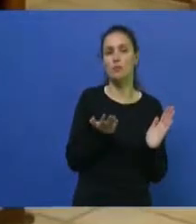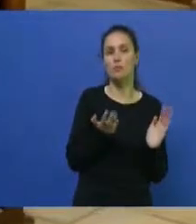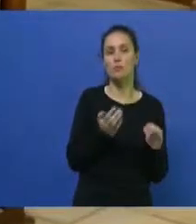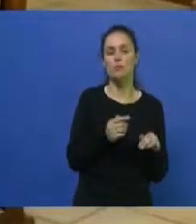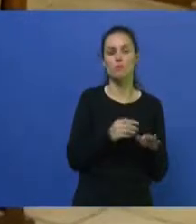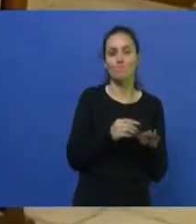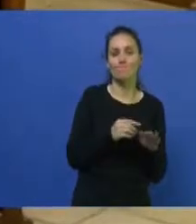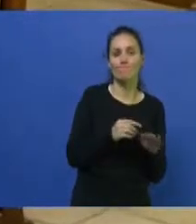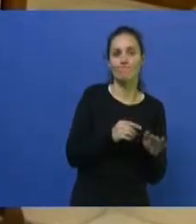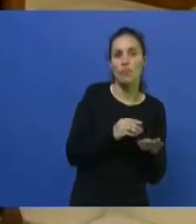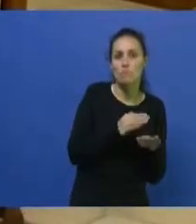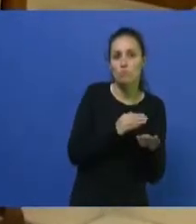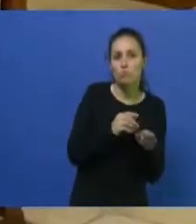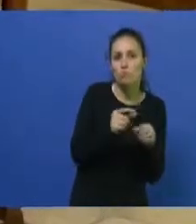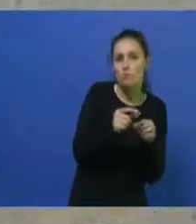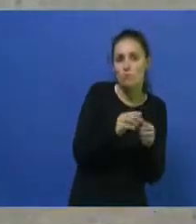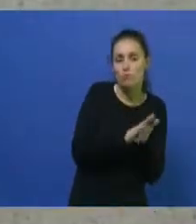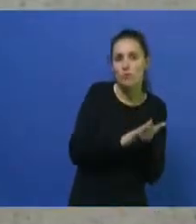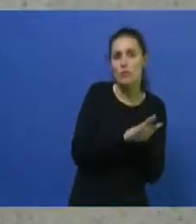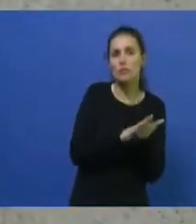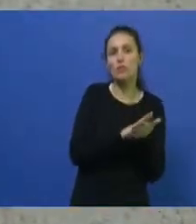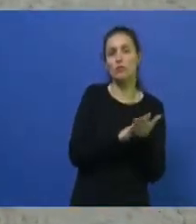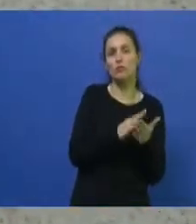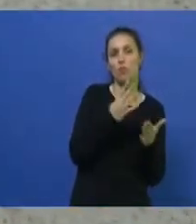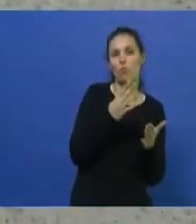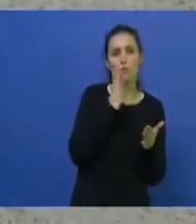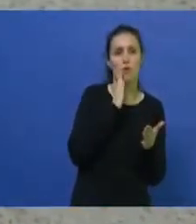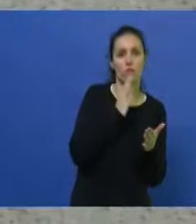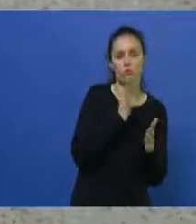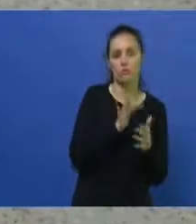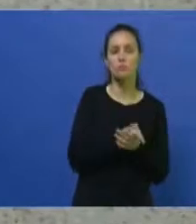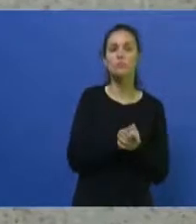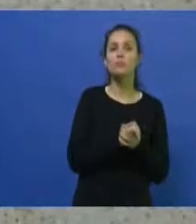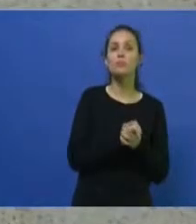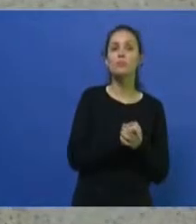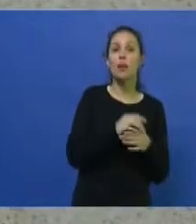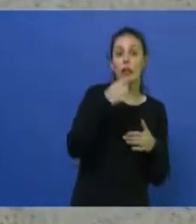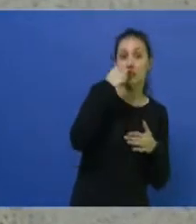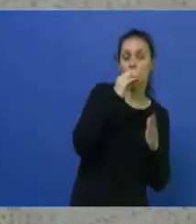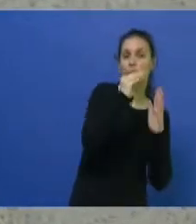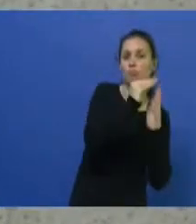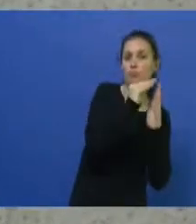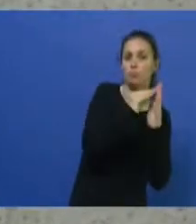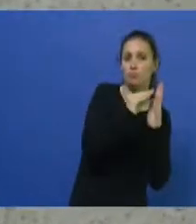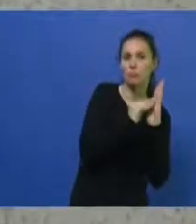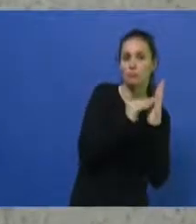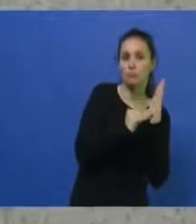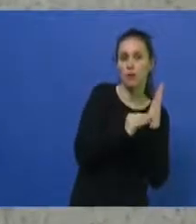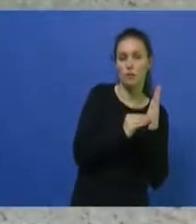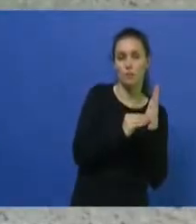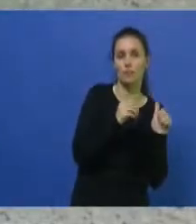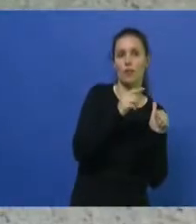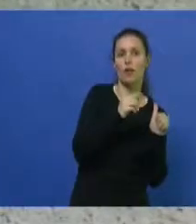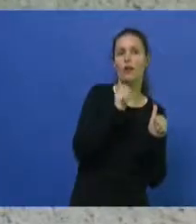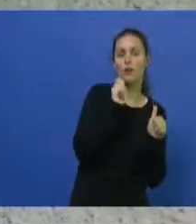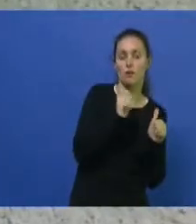de la tarde, pero bueno, van a poder circular y va a haber que ir, creo, a inscribirse a este registro con DNI...